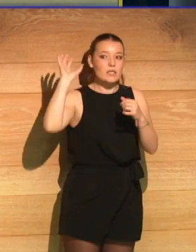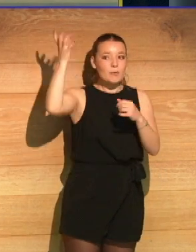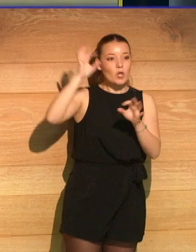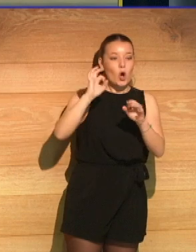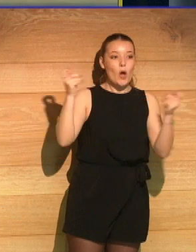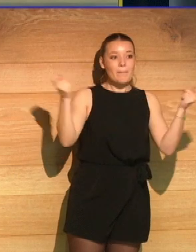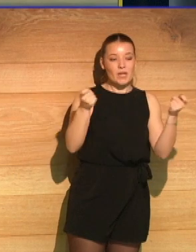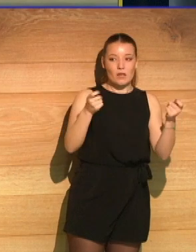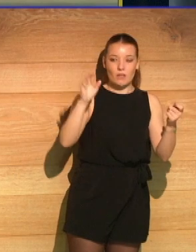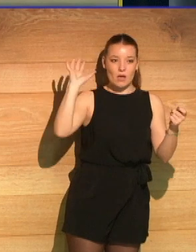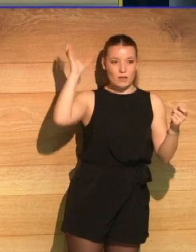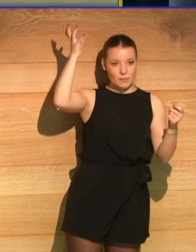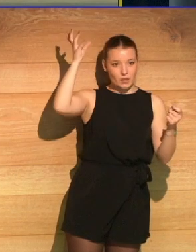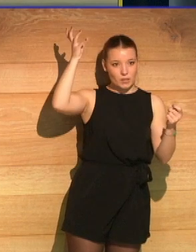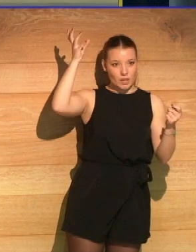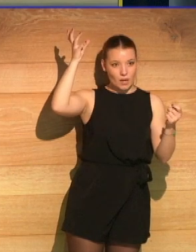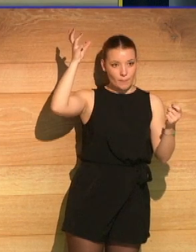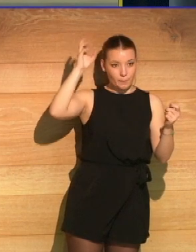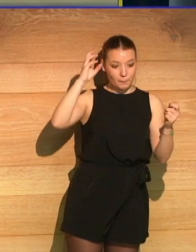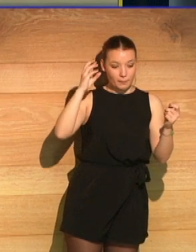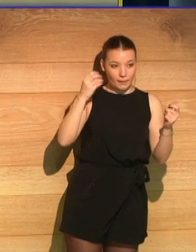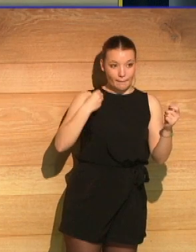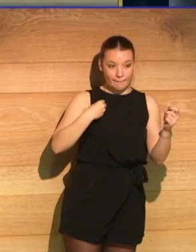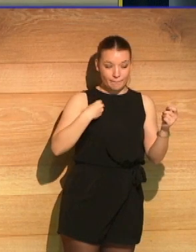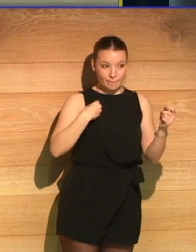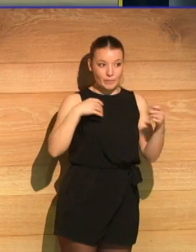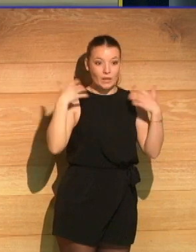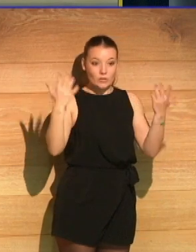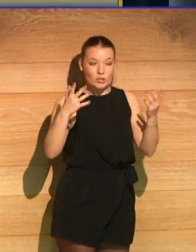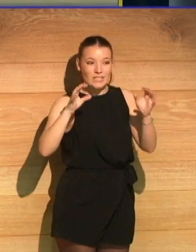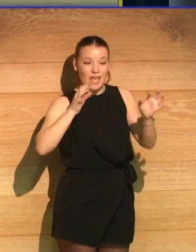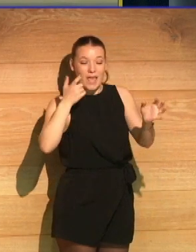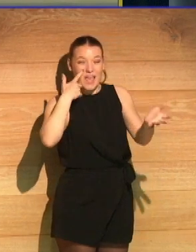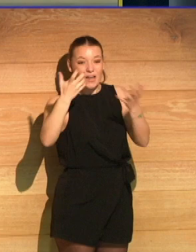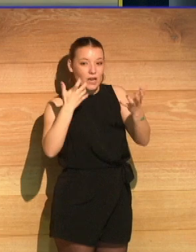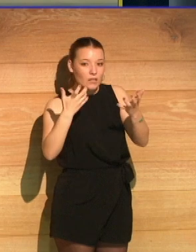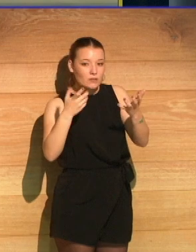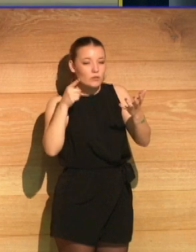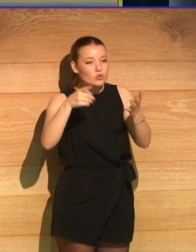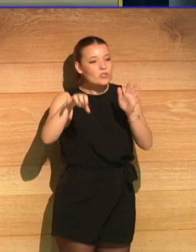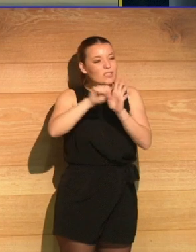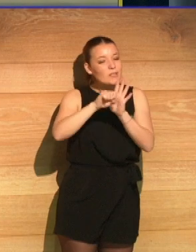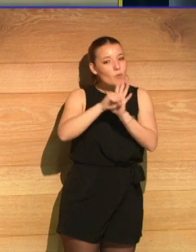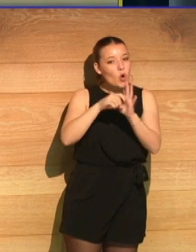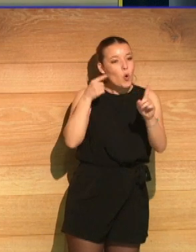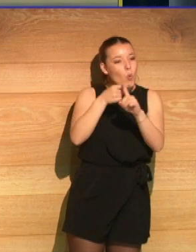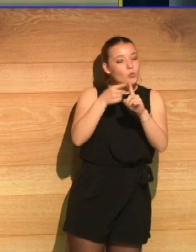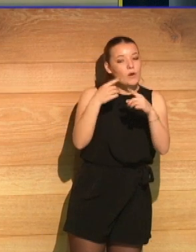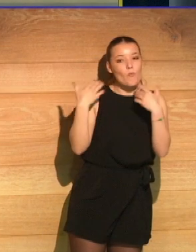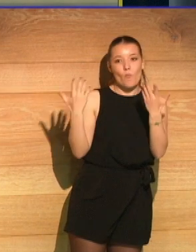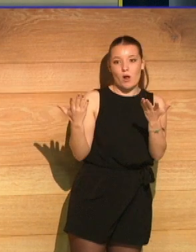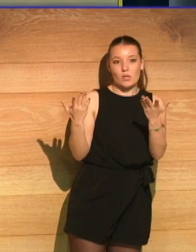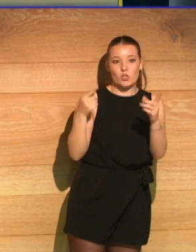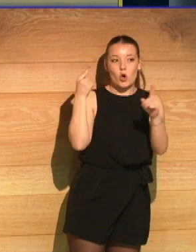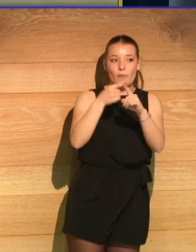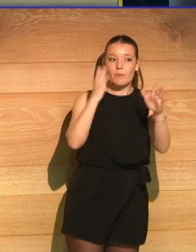climática. En el arte, en tu obra de teatro, ¿con qué símbolos has jugado tú para mostrar ese momento que